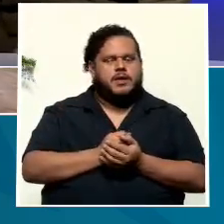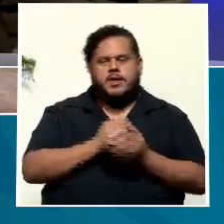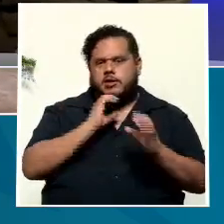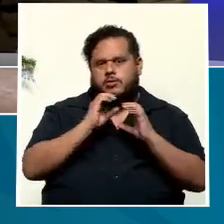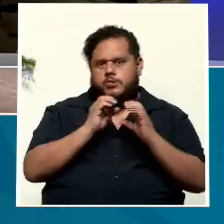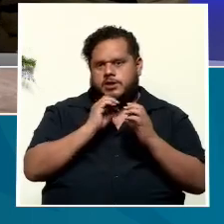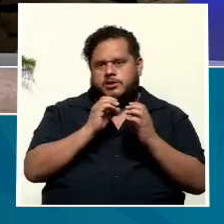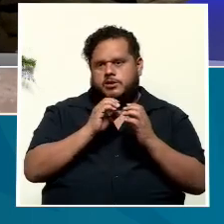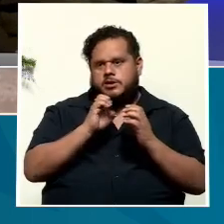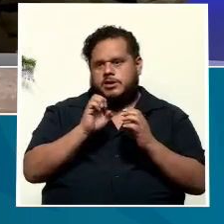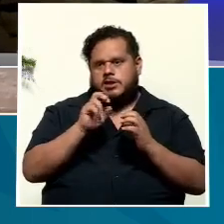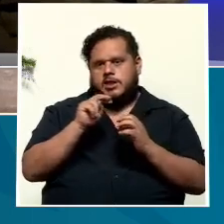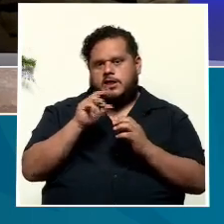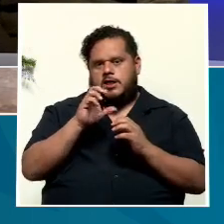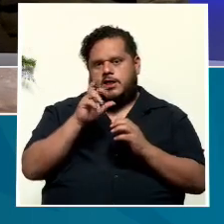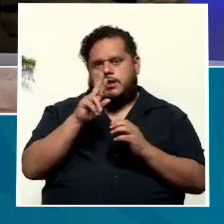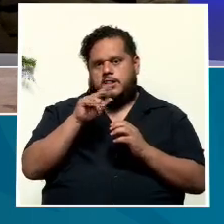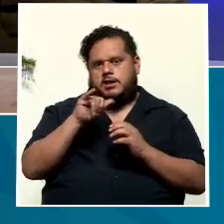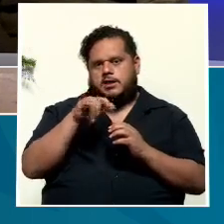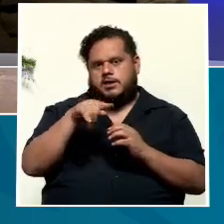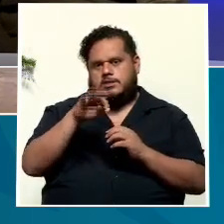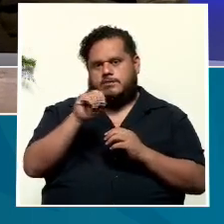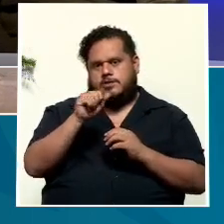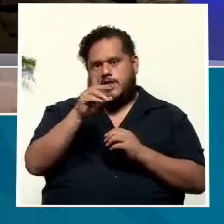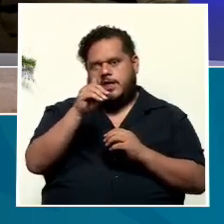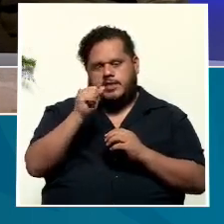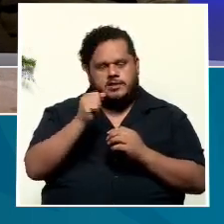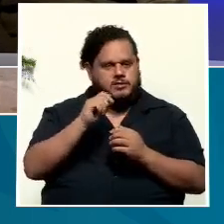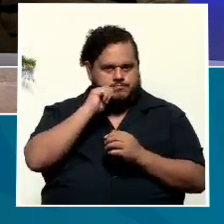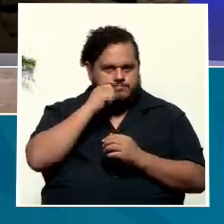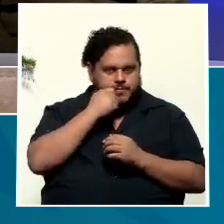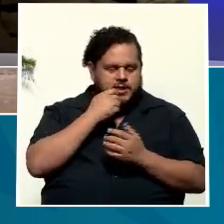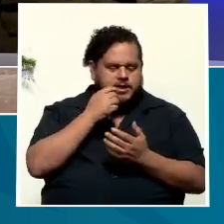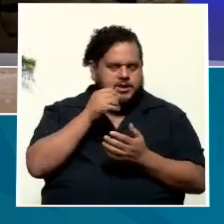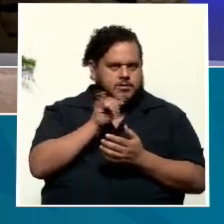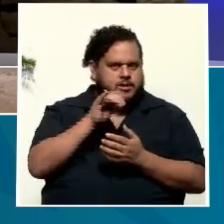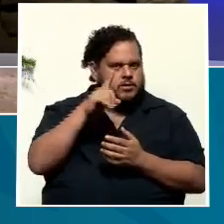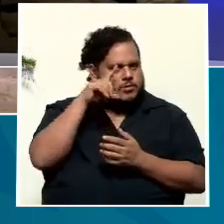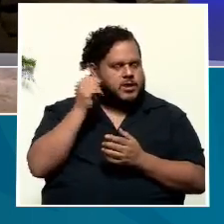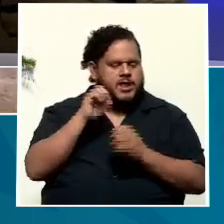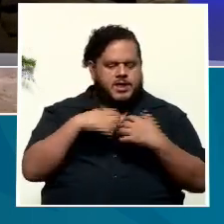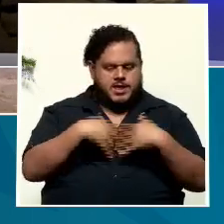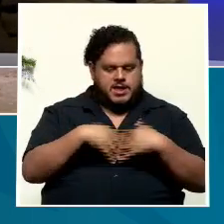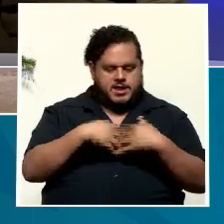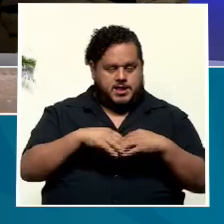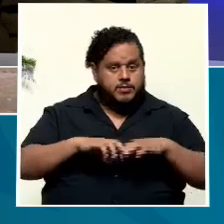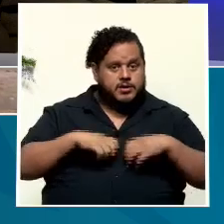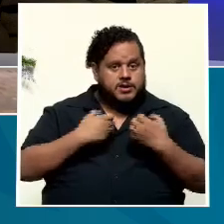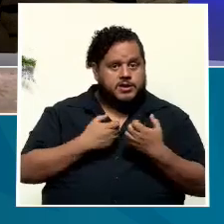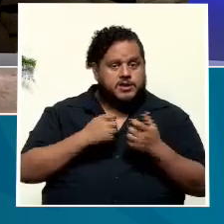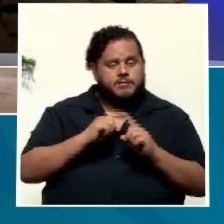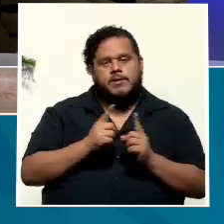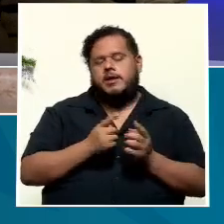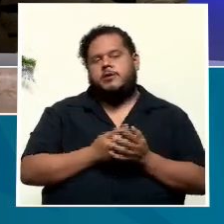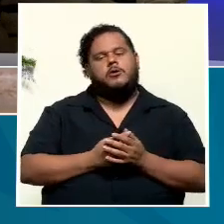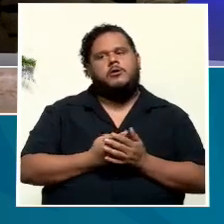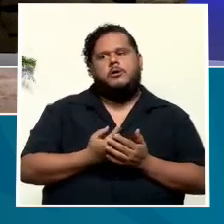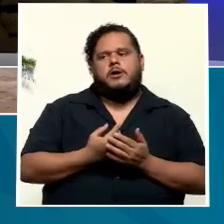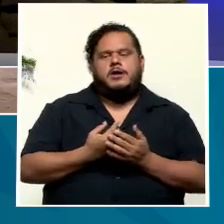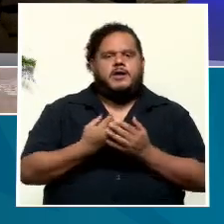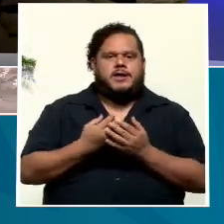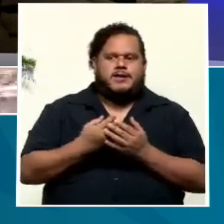comunicaciones encriptadas como el WhatsApp. Y el equipo existe, lo que pasa es que sale un